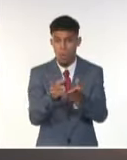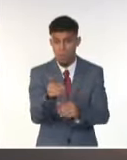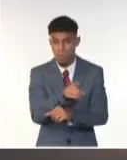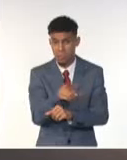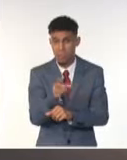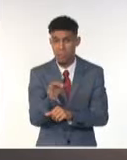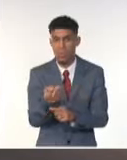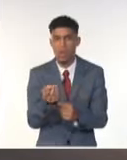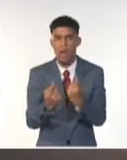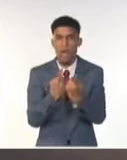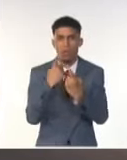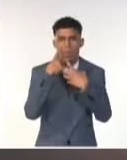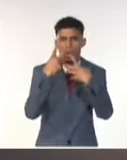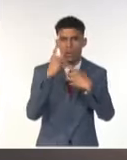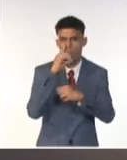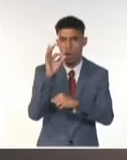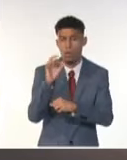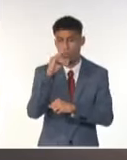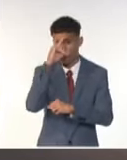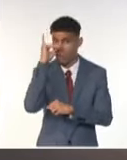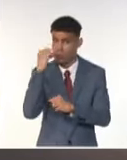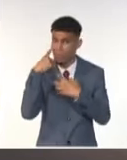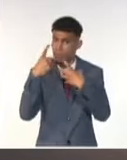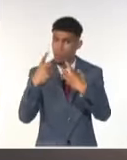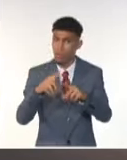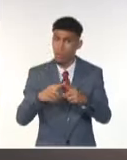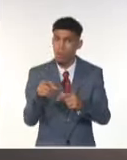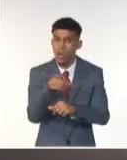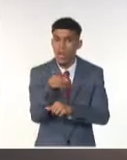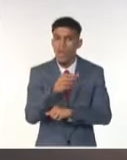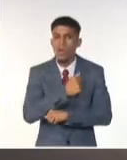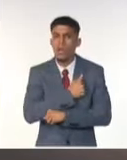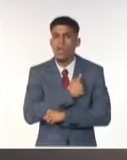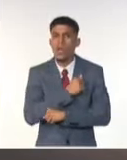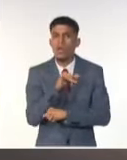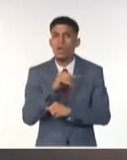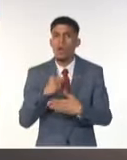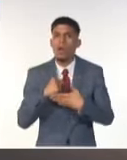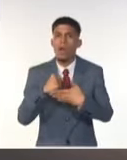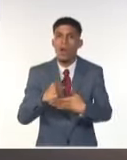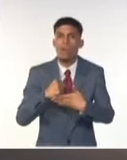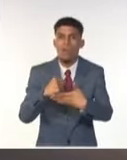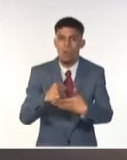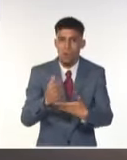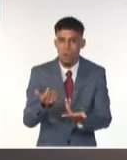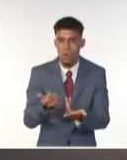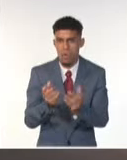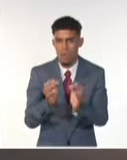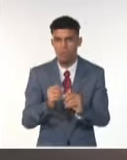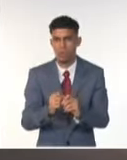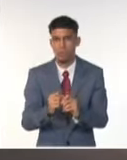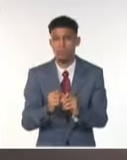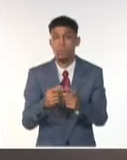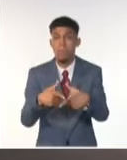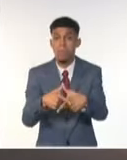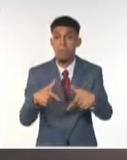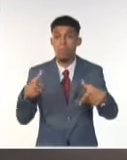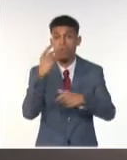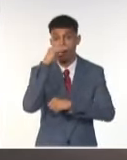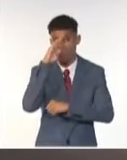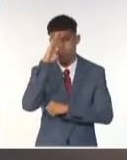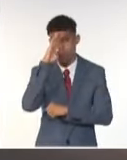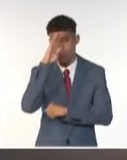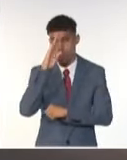restemos importancia, porque oportunistamente buscan el apoyo y la gracia de los votantes, muchos de ellos cubanos emigrados y